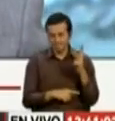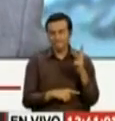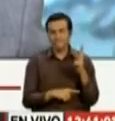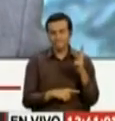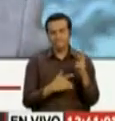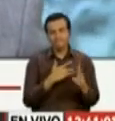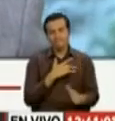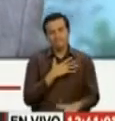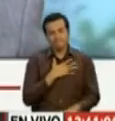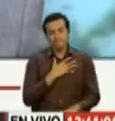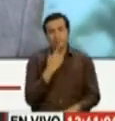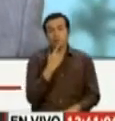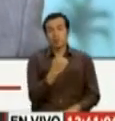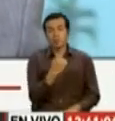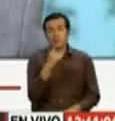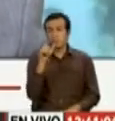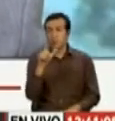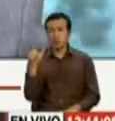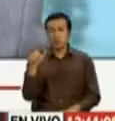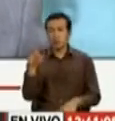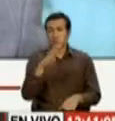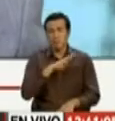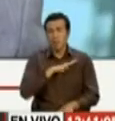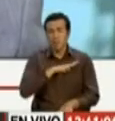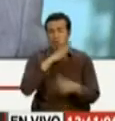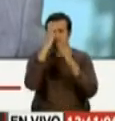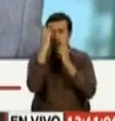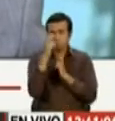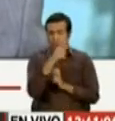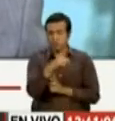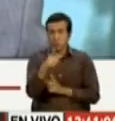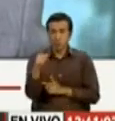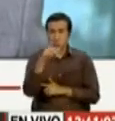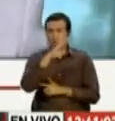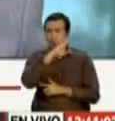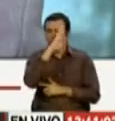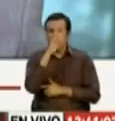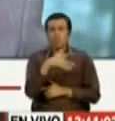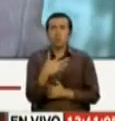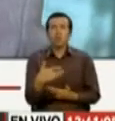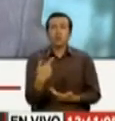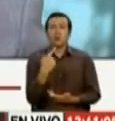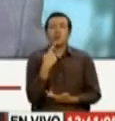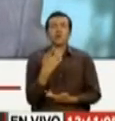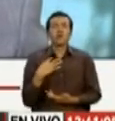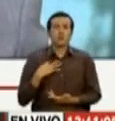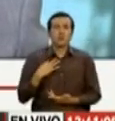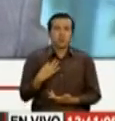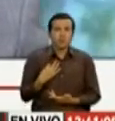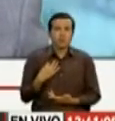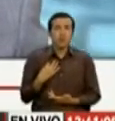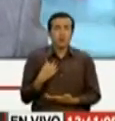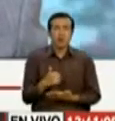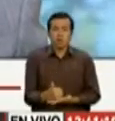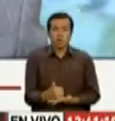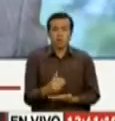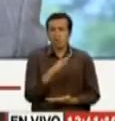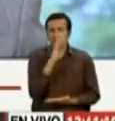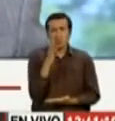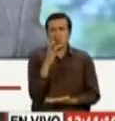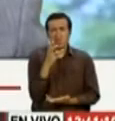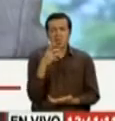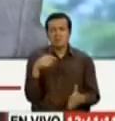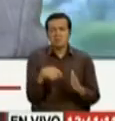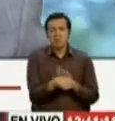esfuerzos realizados, se ha confirmado que estos criminales parecería que nunca tuvieron la voluntad de entregarlos sanos y salvos. Es